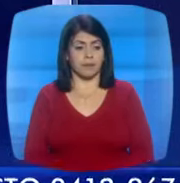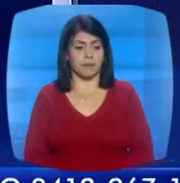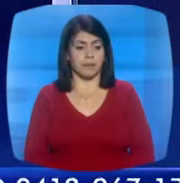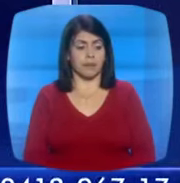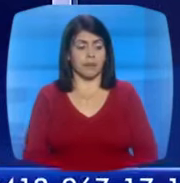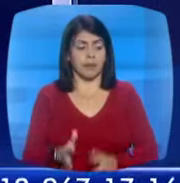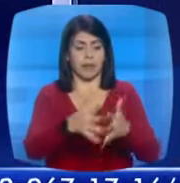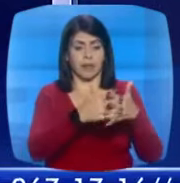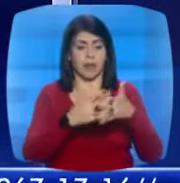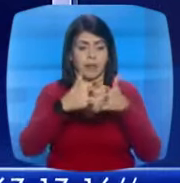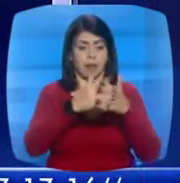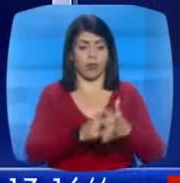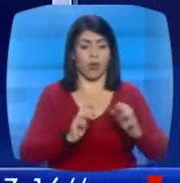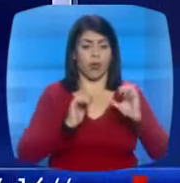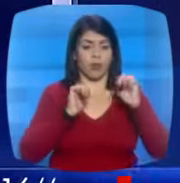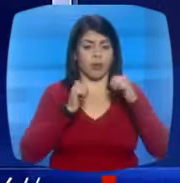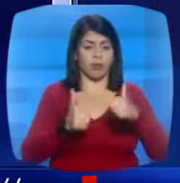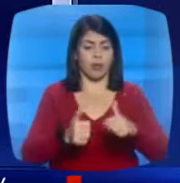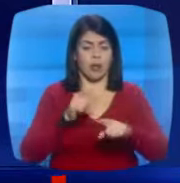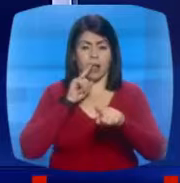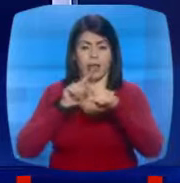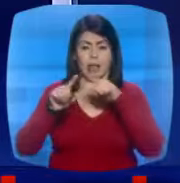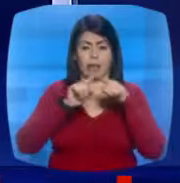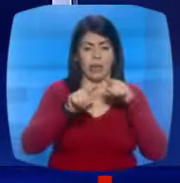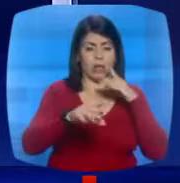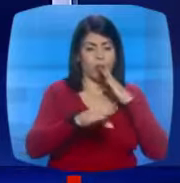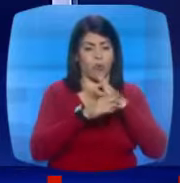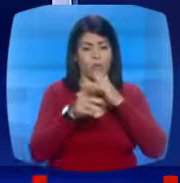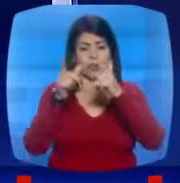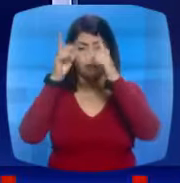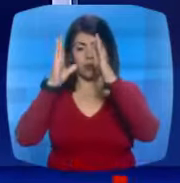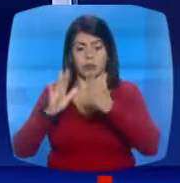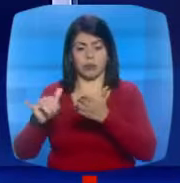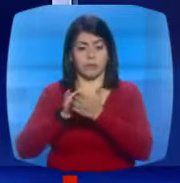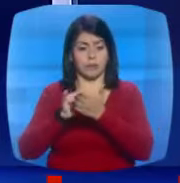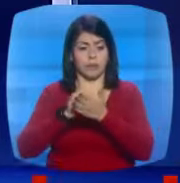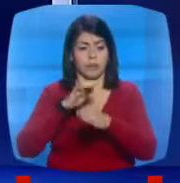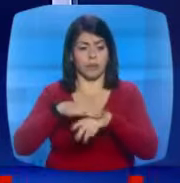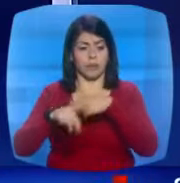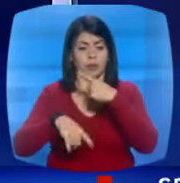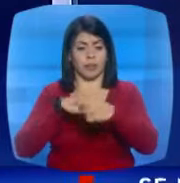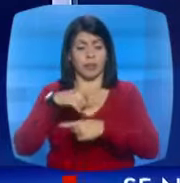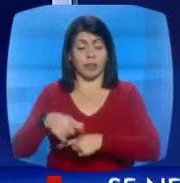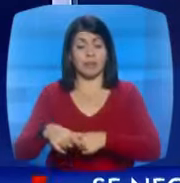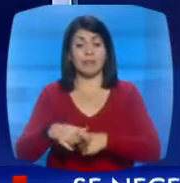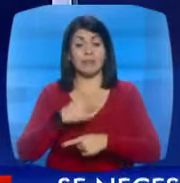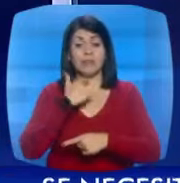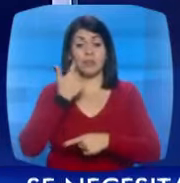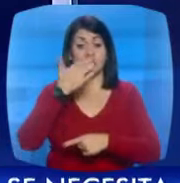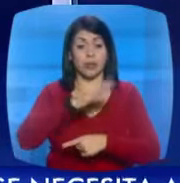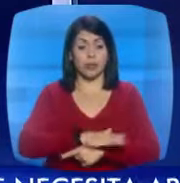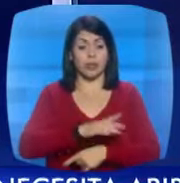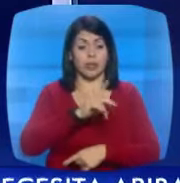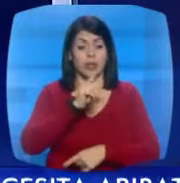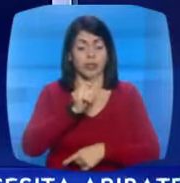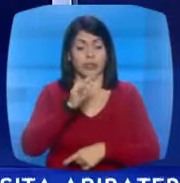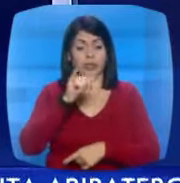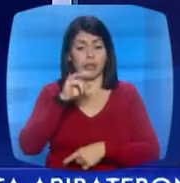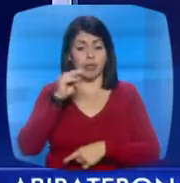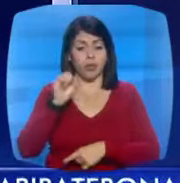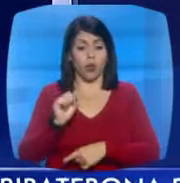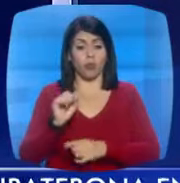En Estados Unidos fue desatada una ola de críticas contra las autoridades de Nueva York luego que sacrificaran a Peanut y Fred,